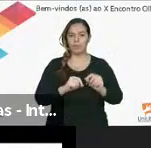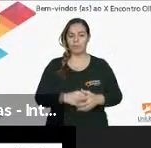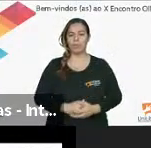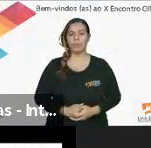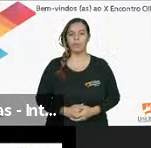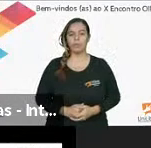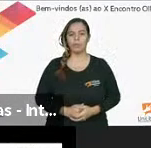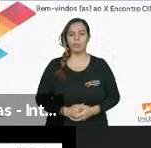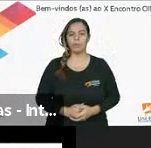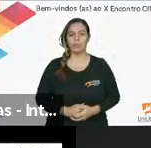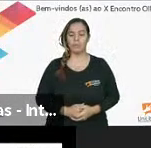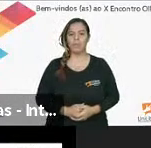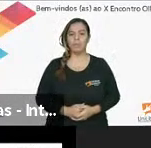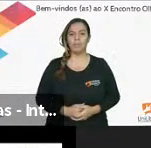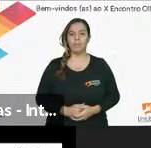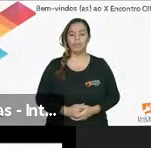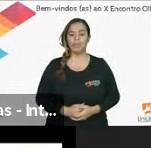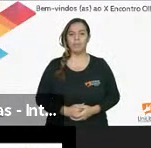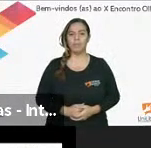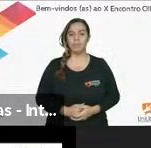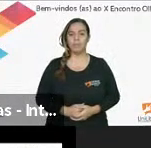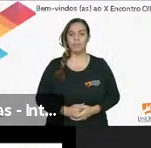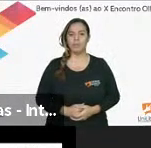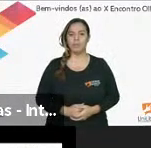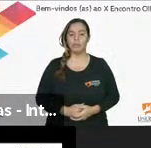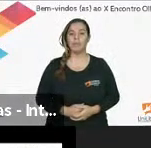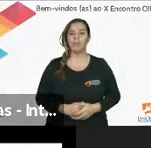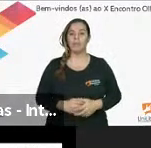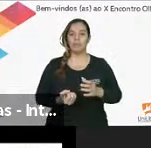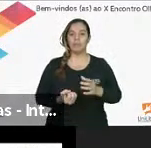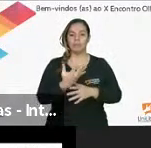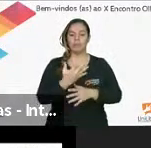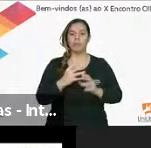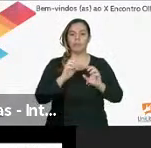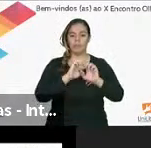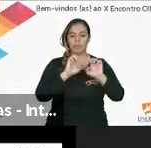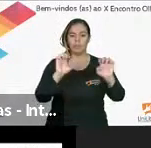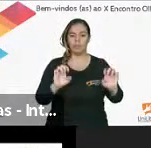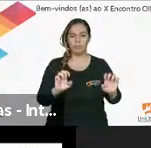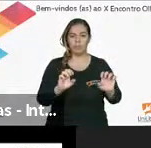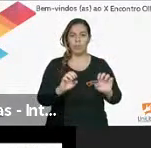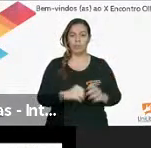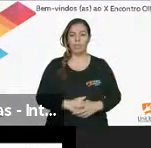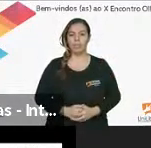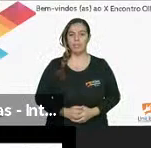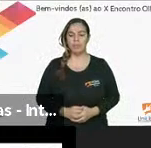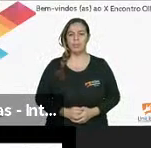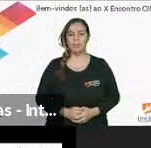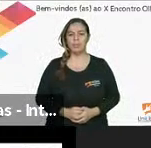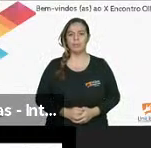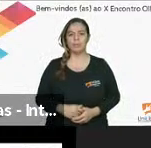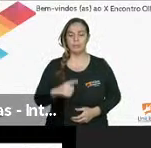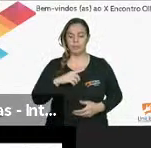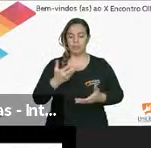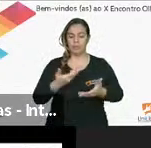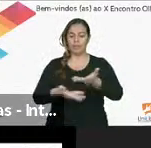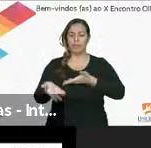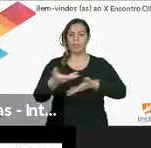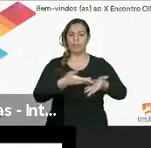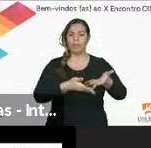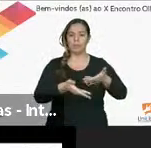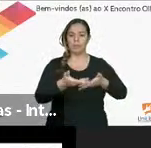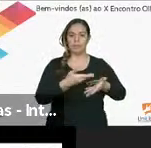constitutivamente dinámicos, es decir, constituidos en el transformarse, en el cambio estructural continuo, en interacciones con